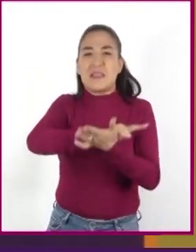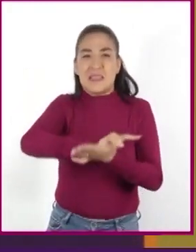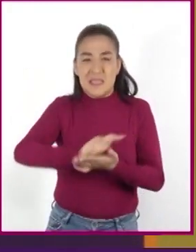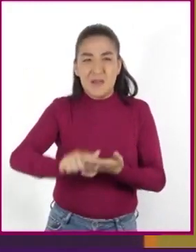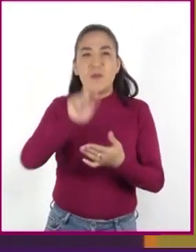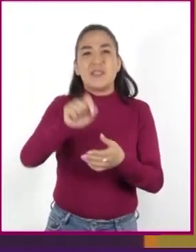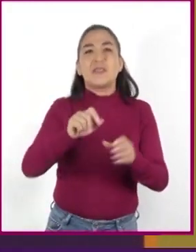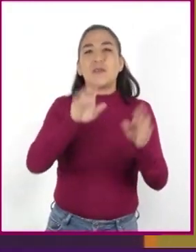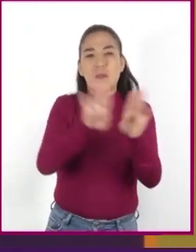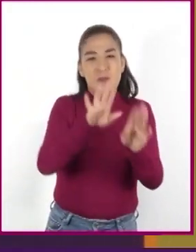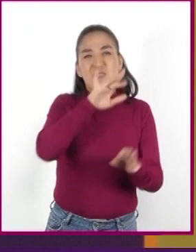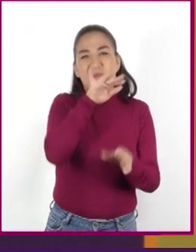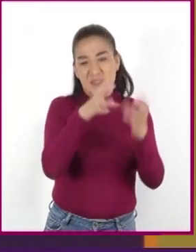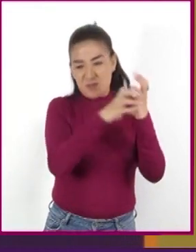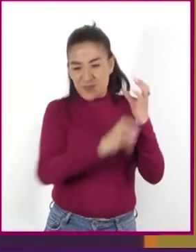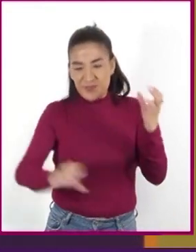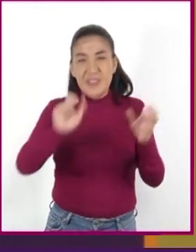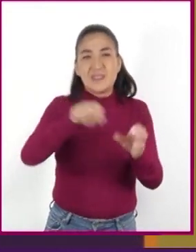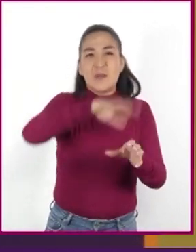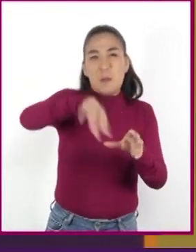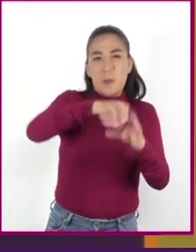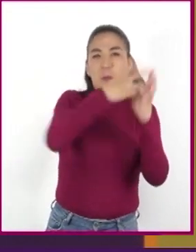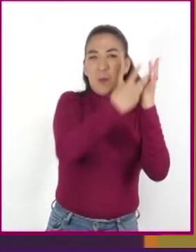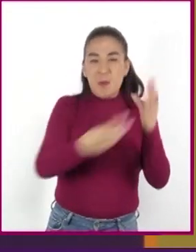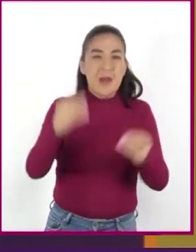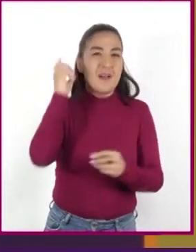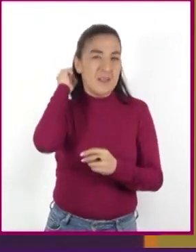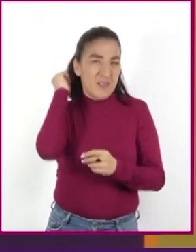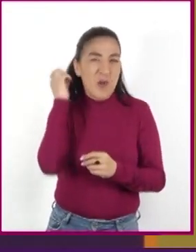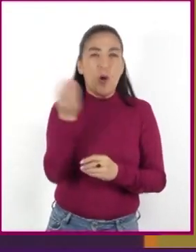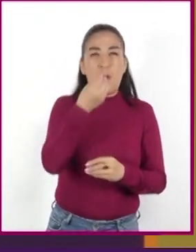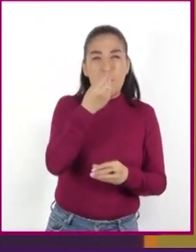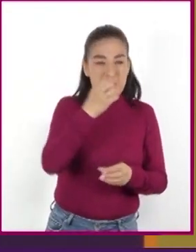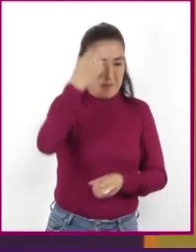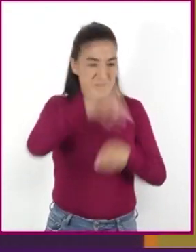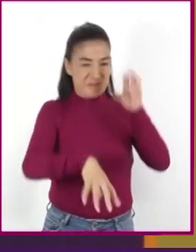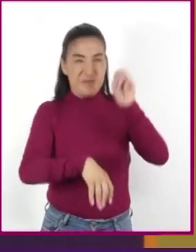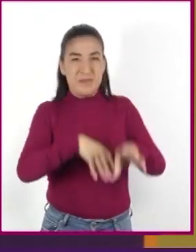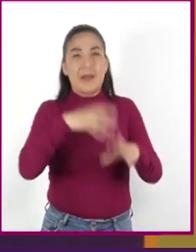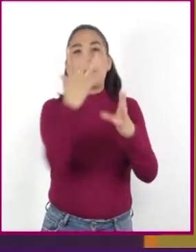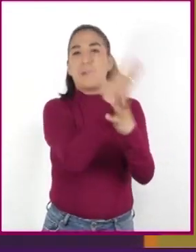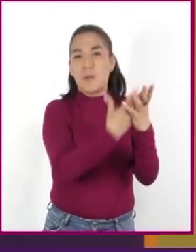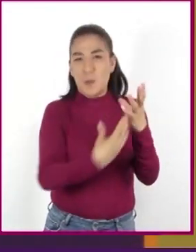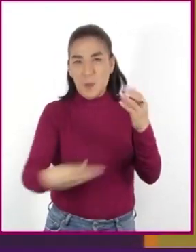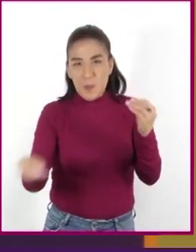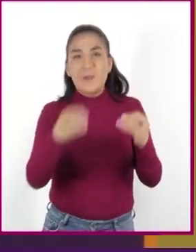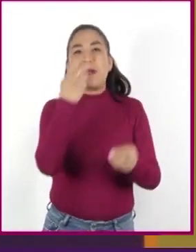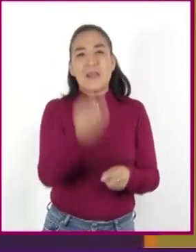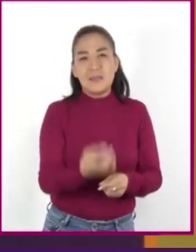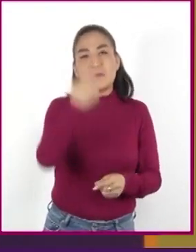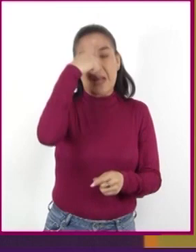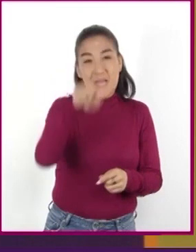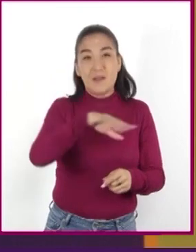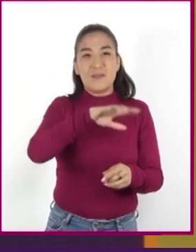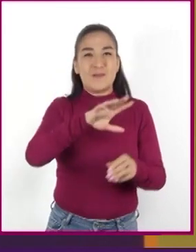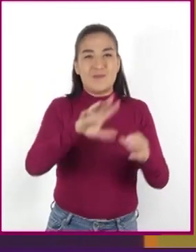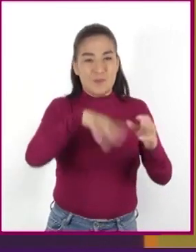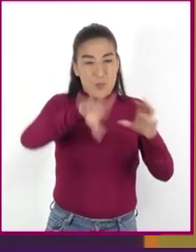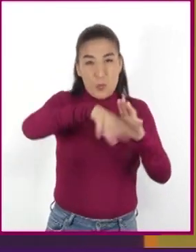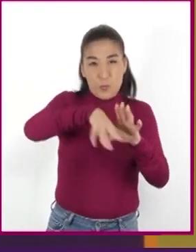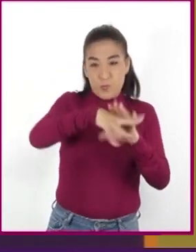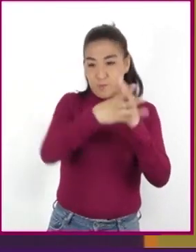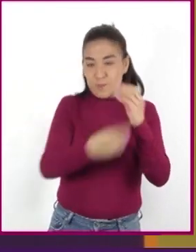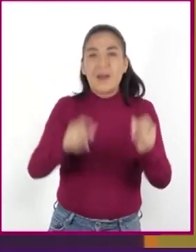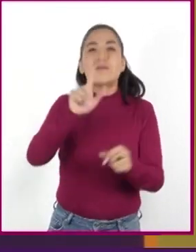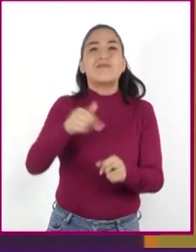orgánica, tal como residuos de comida, cabellos, hojas, entre otros, que logran pasar por la coladera y tapar el